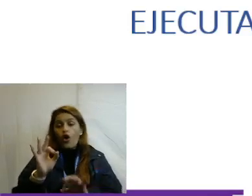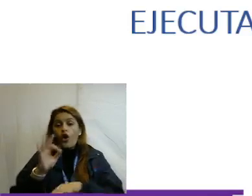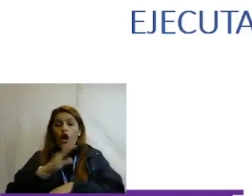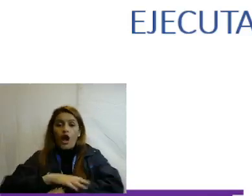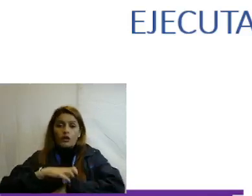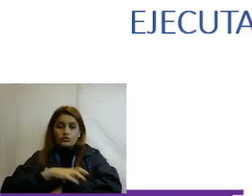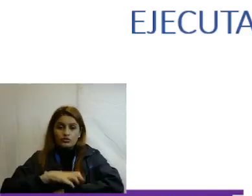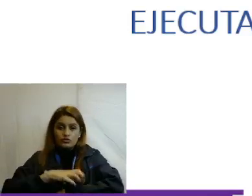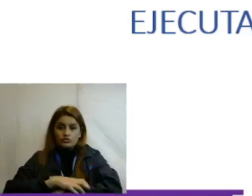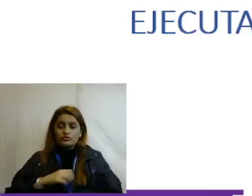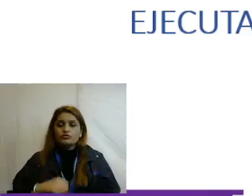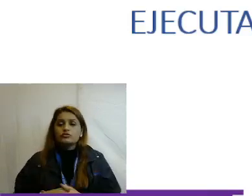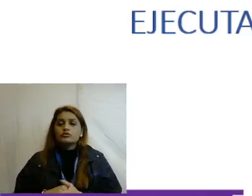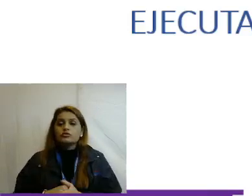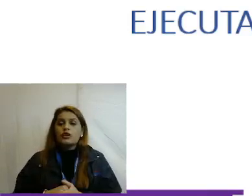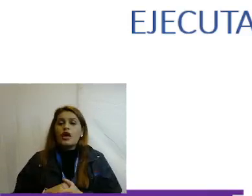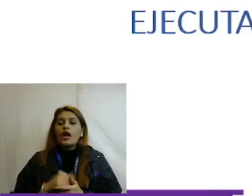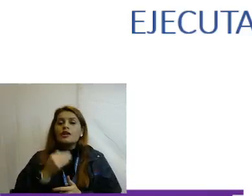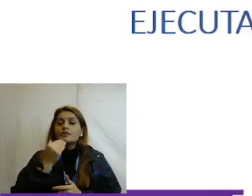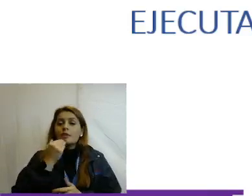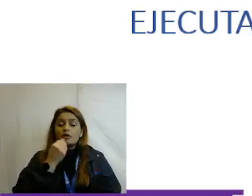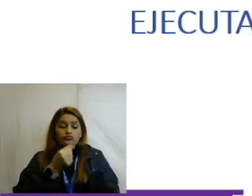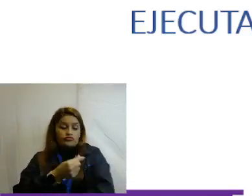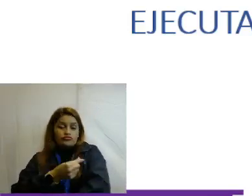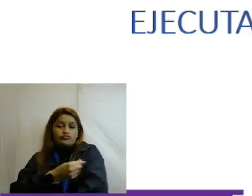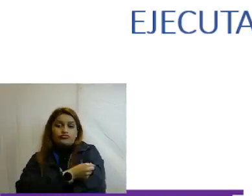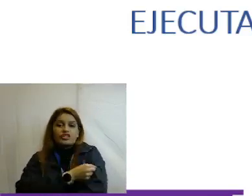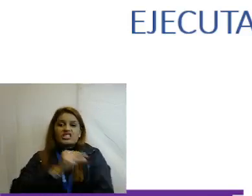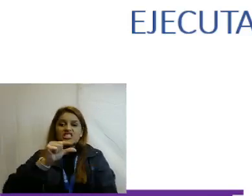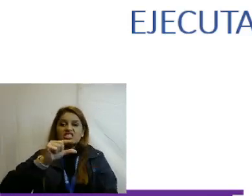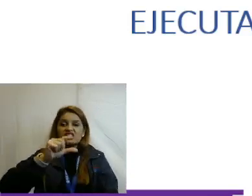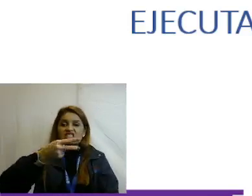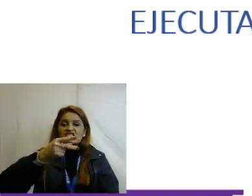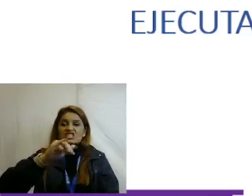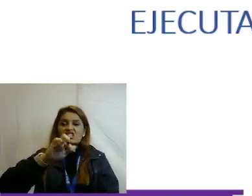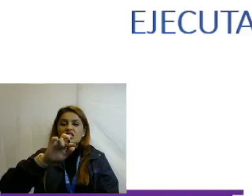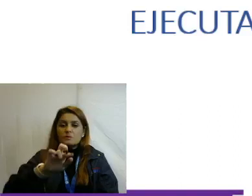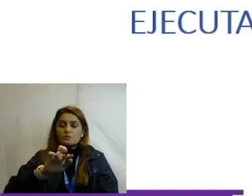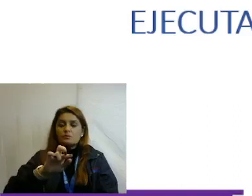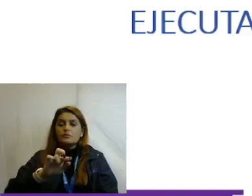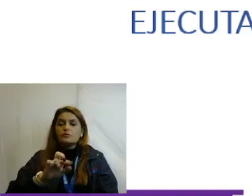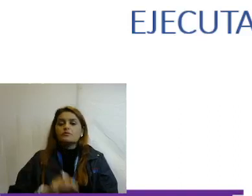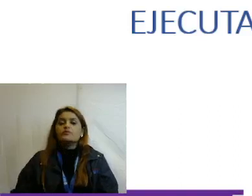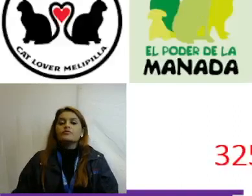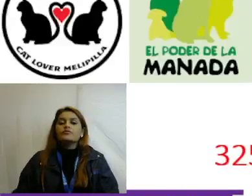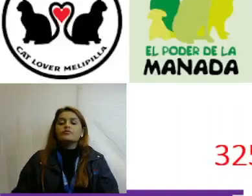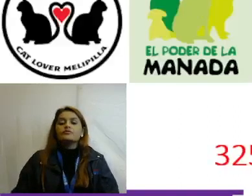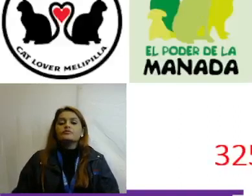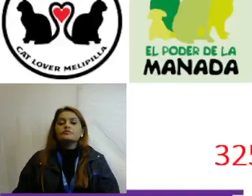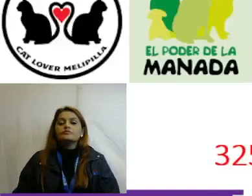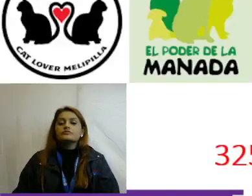machos. También la implantación de microchip y el posterior registro en la Plataforma Nacional de Subdere.